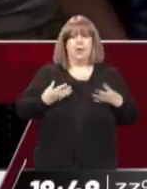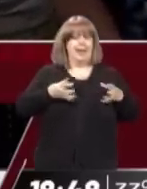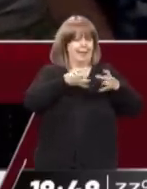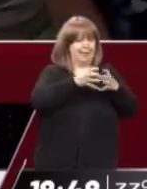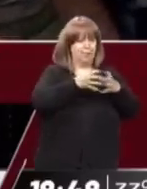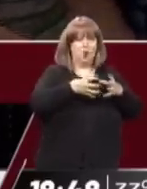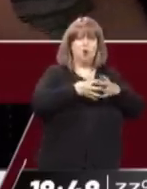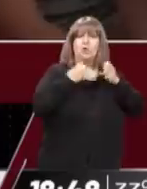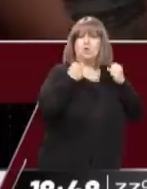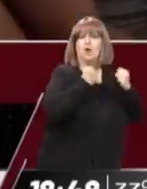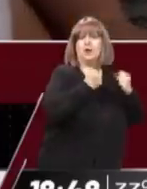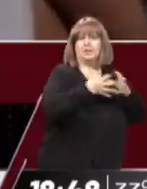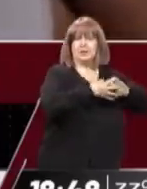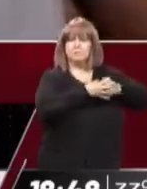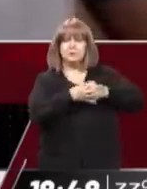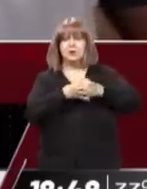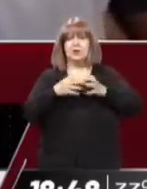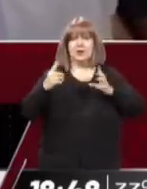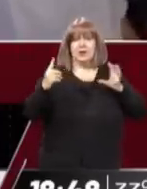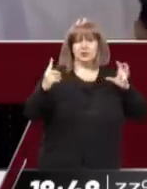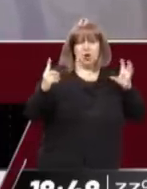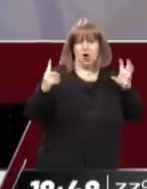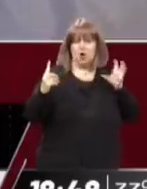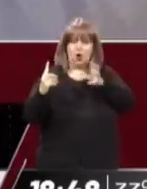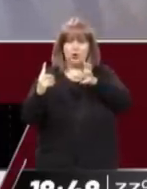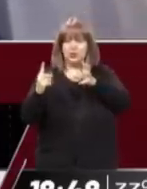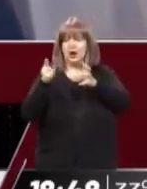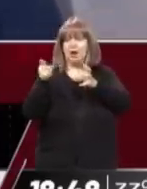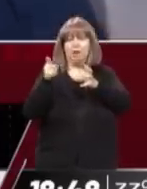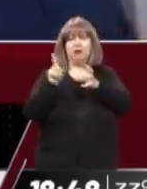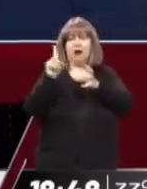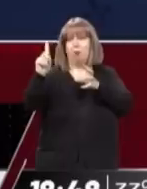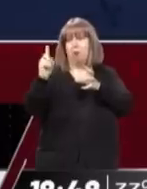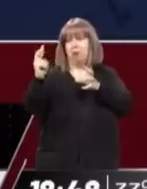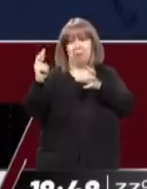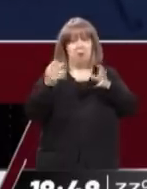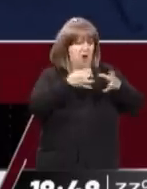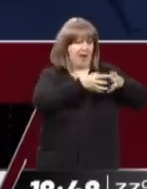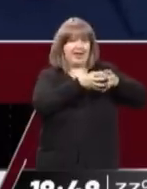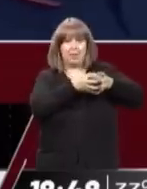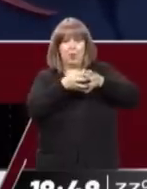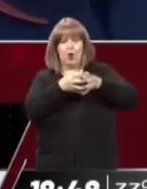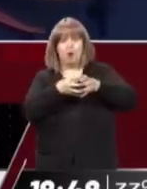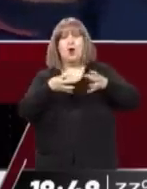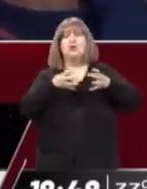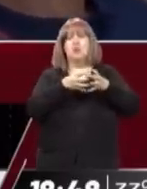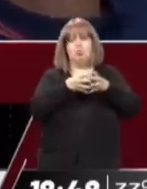equipo, el ir contra todos en función del grupo. Por el otro lado, tenemos